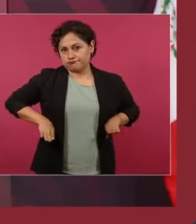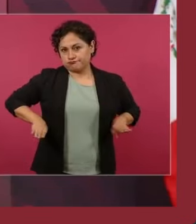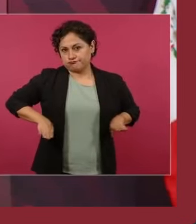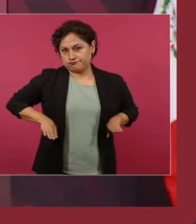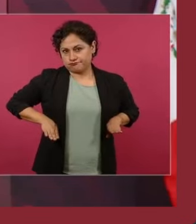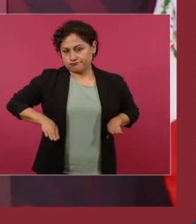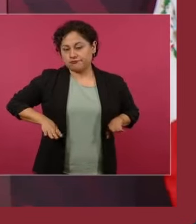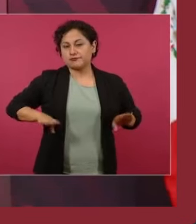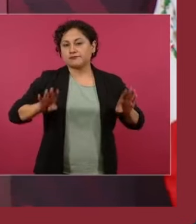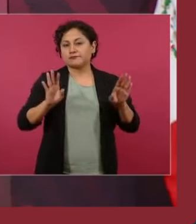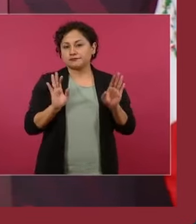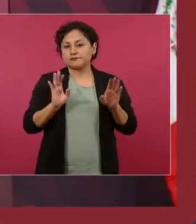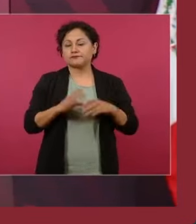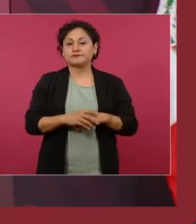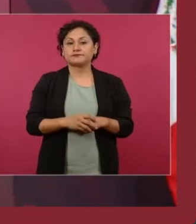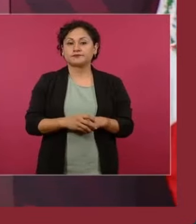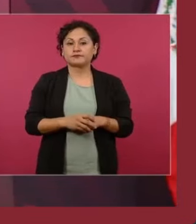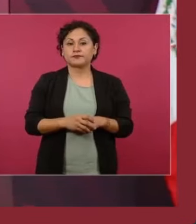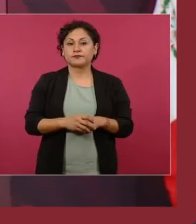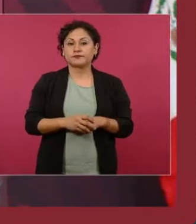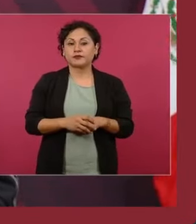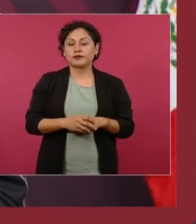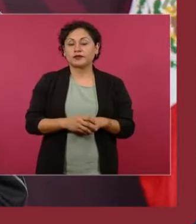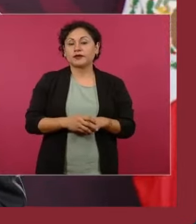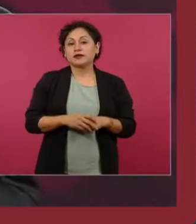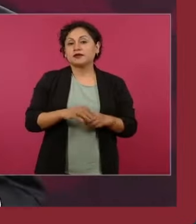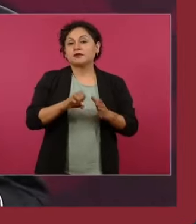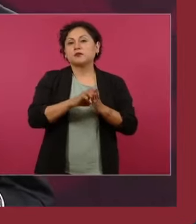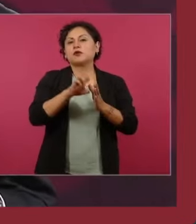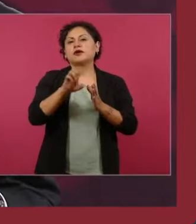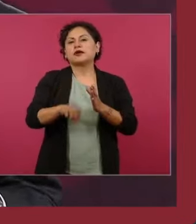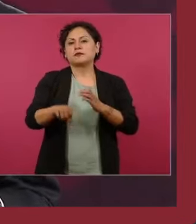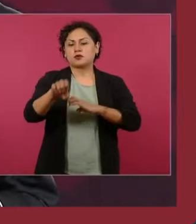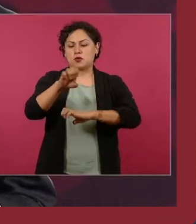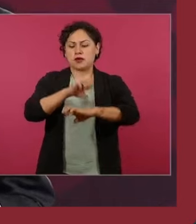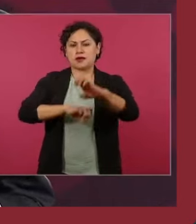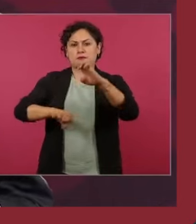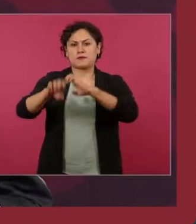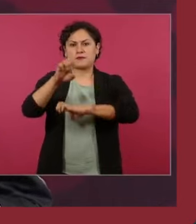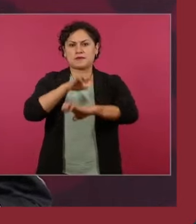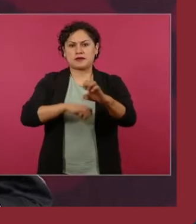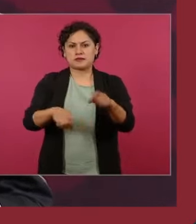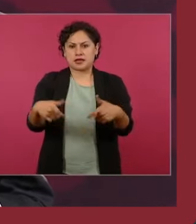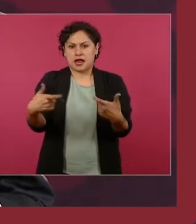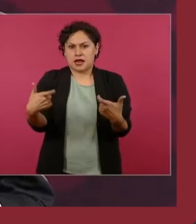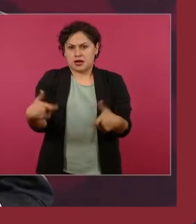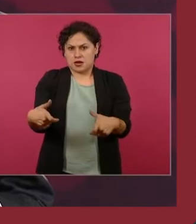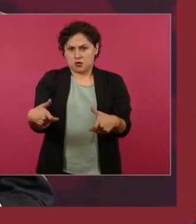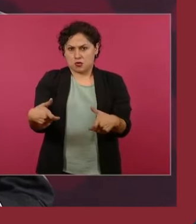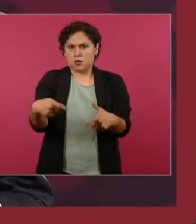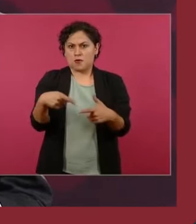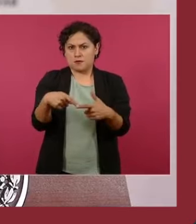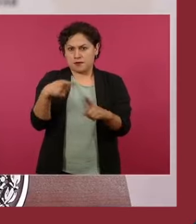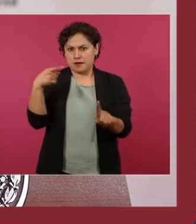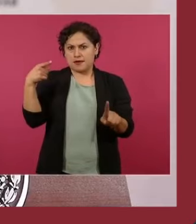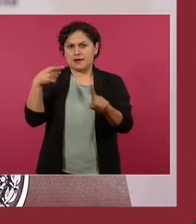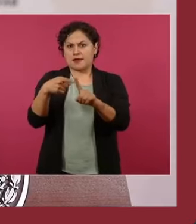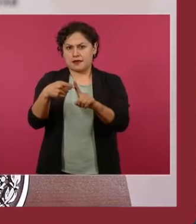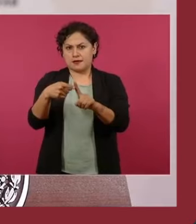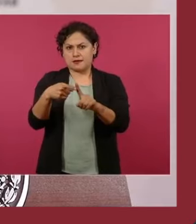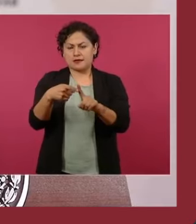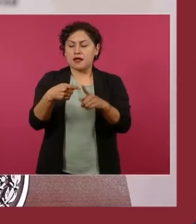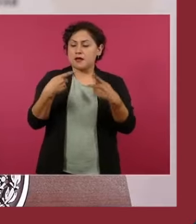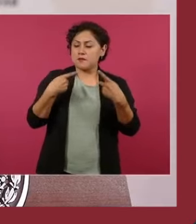¿Por qué tienen más influencia las corporaciones económicas que los ciudadanos? Porque las corporaciones